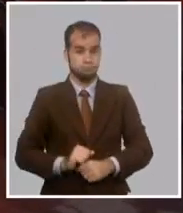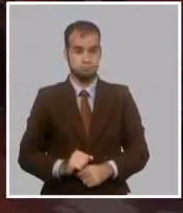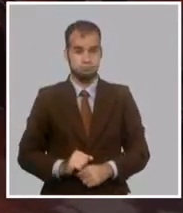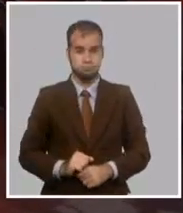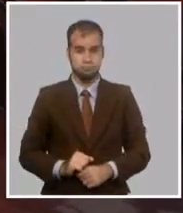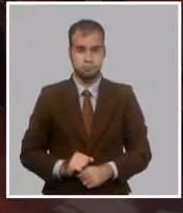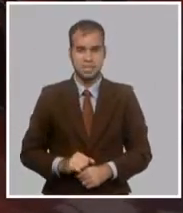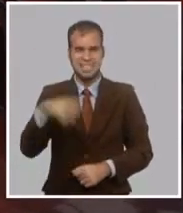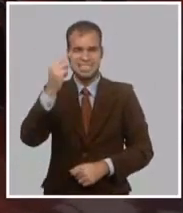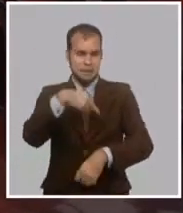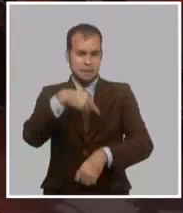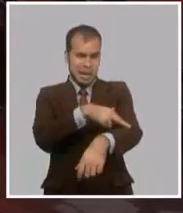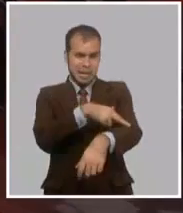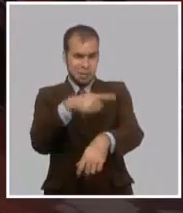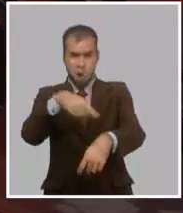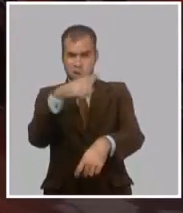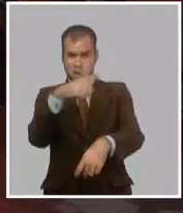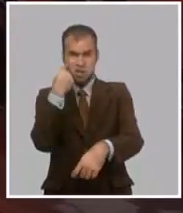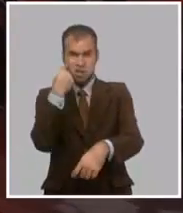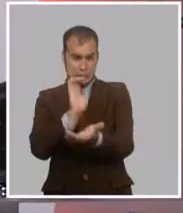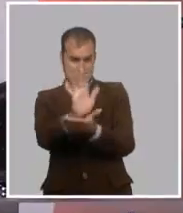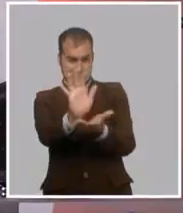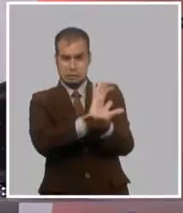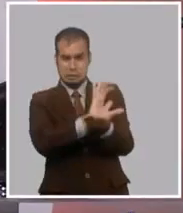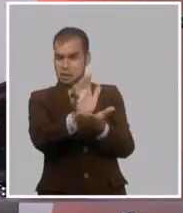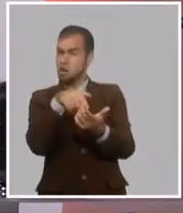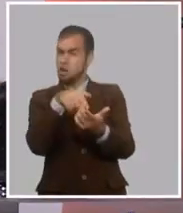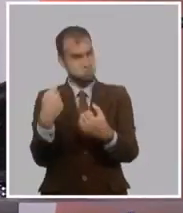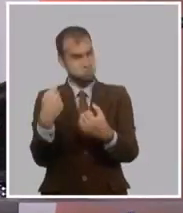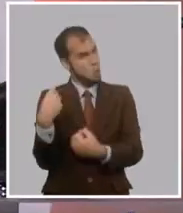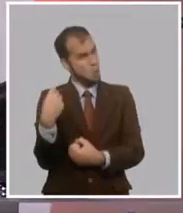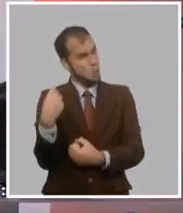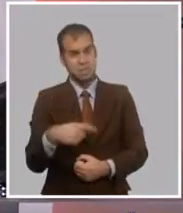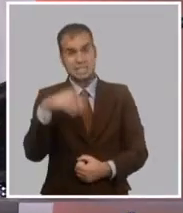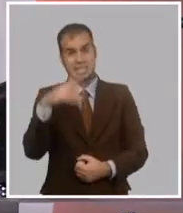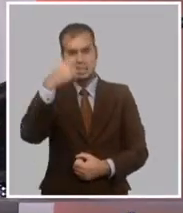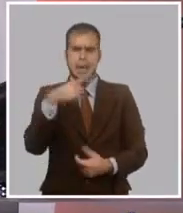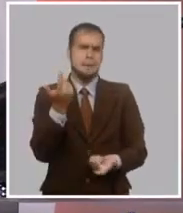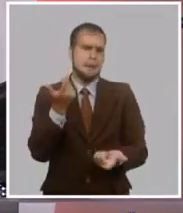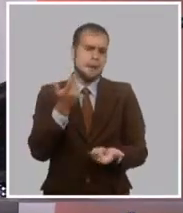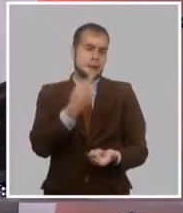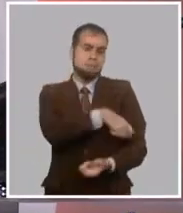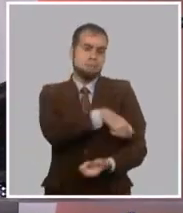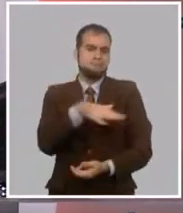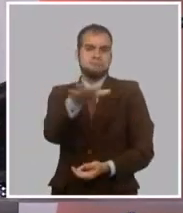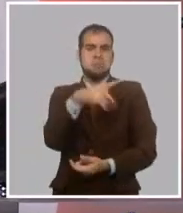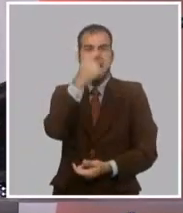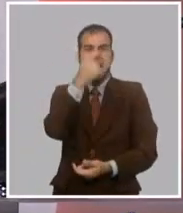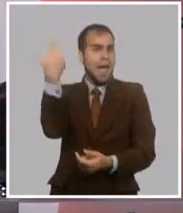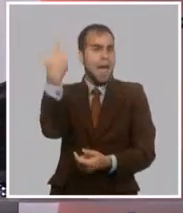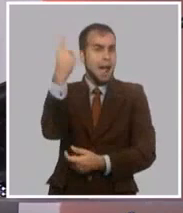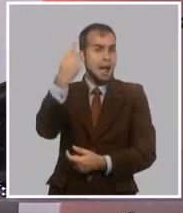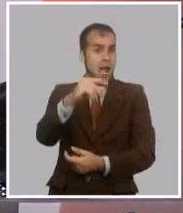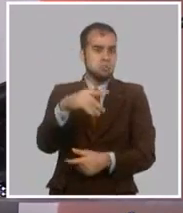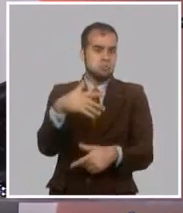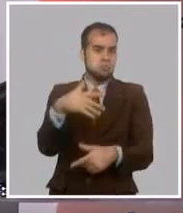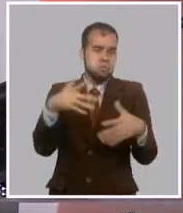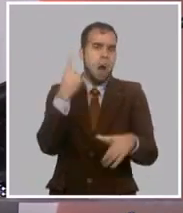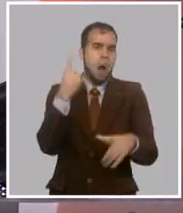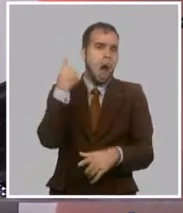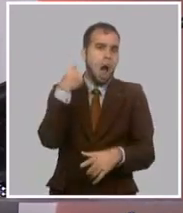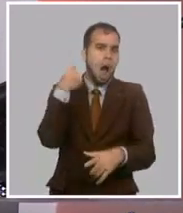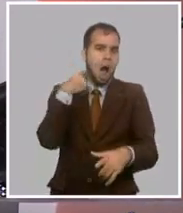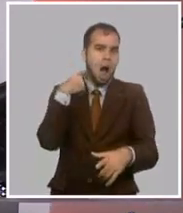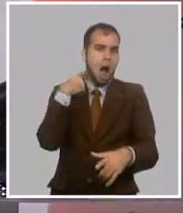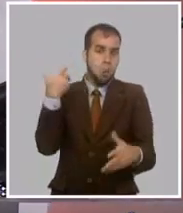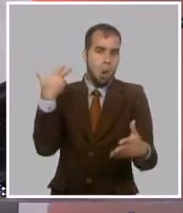del racismo era muy fuerte y tenía que serlo en una sociedad que tuvo esclavos durante 300 y pico de años y que muy reciente era